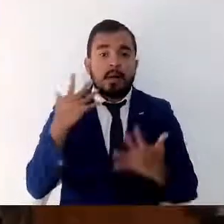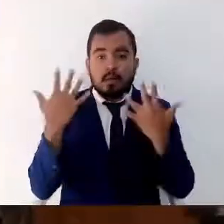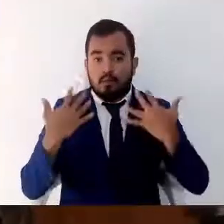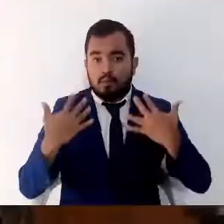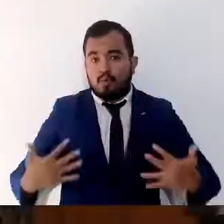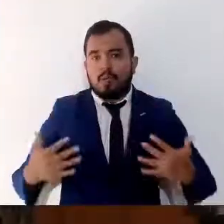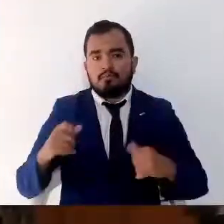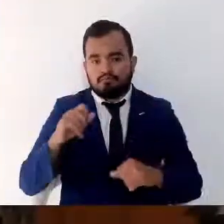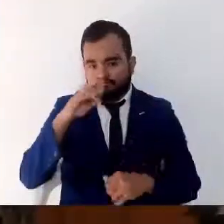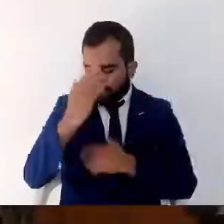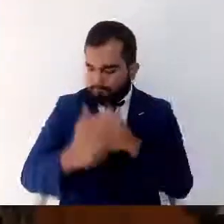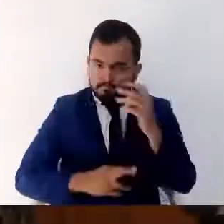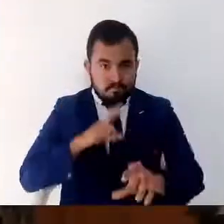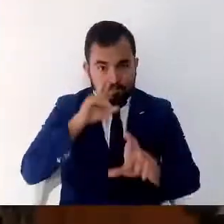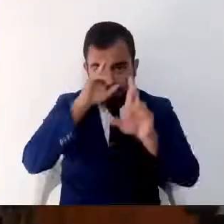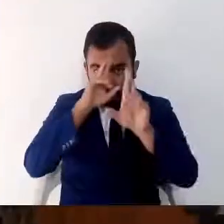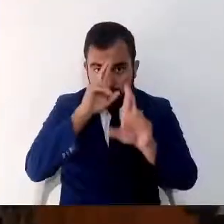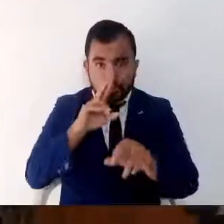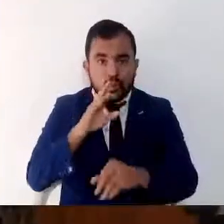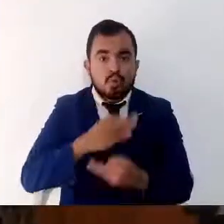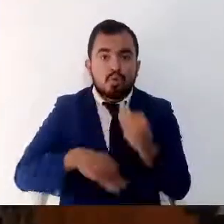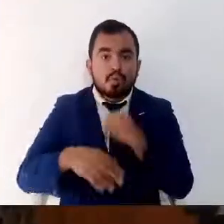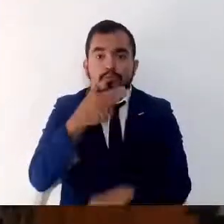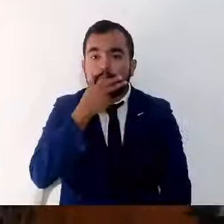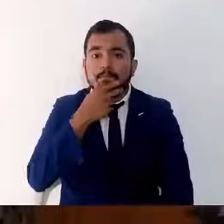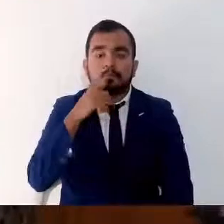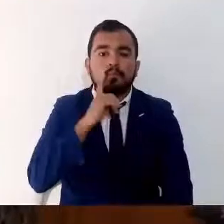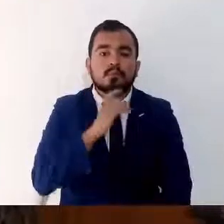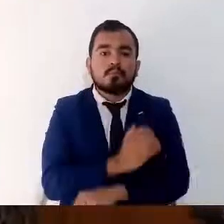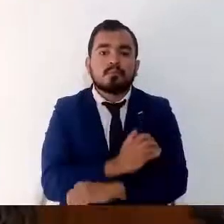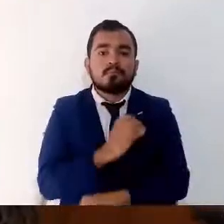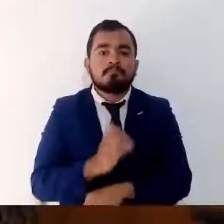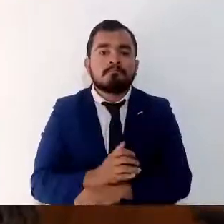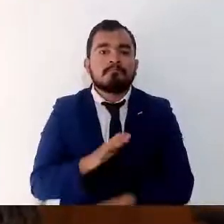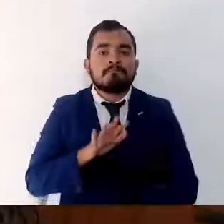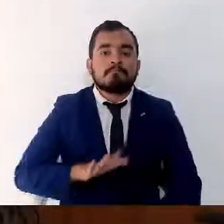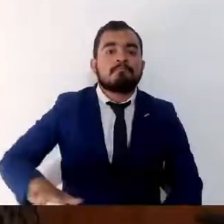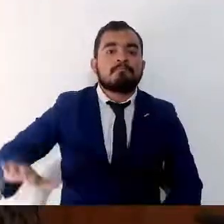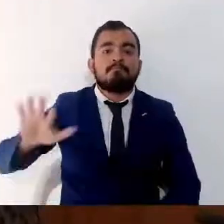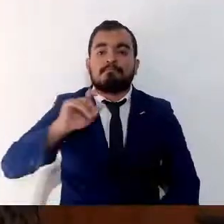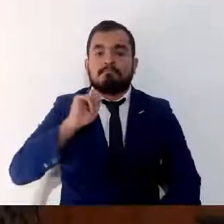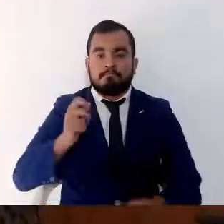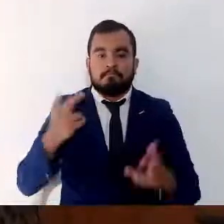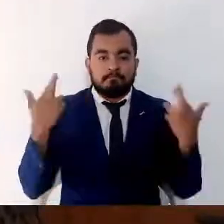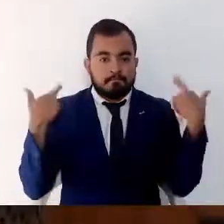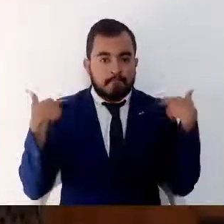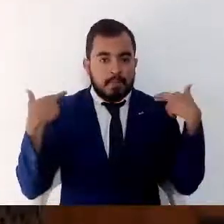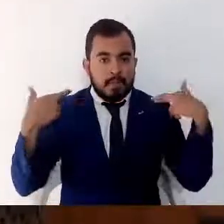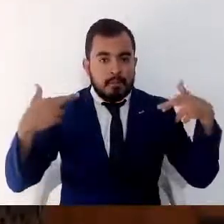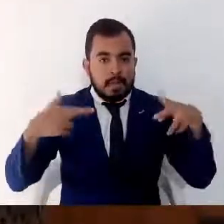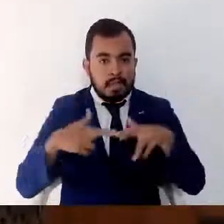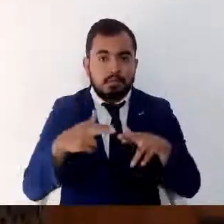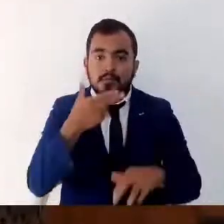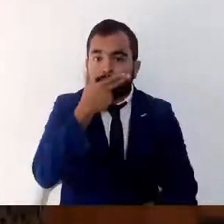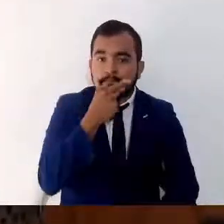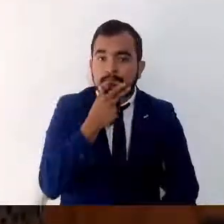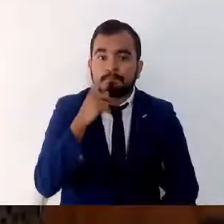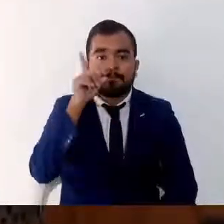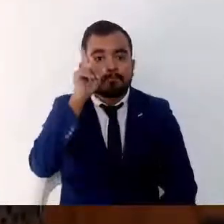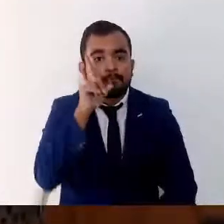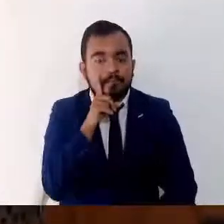mis compañeras y compañeros educadoras y educadores, quienes en sus